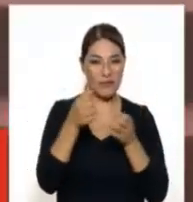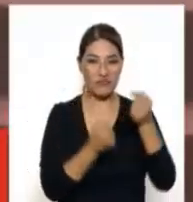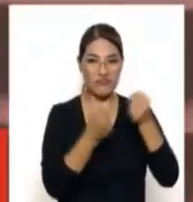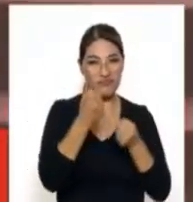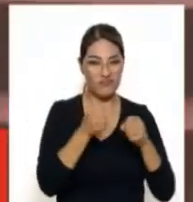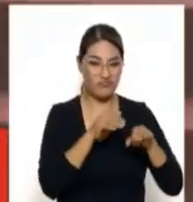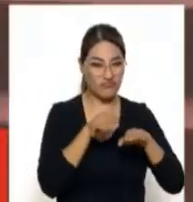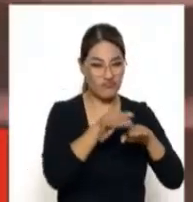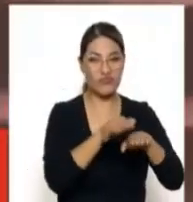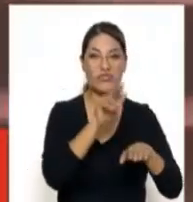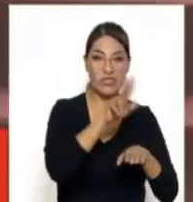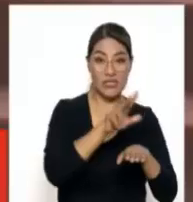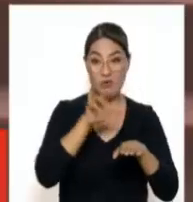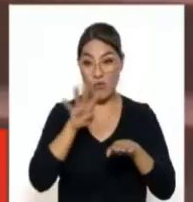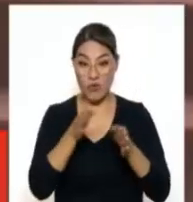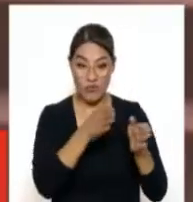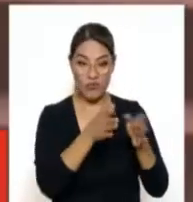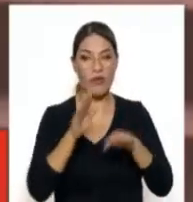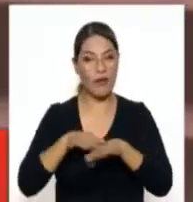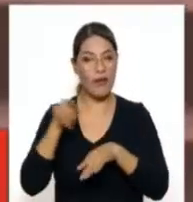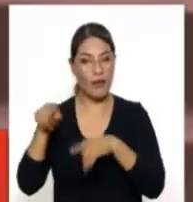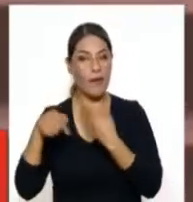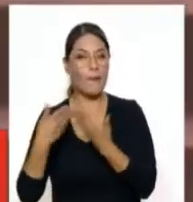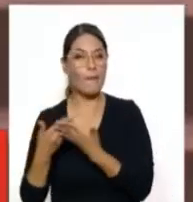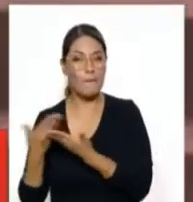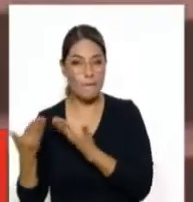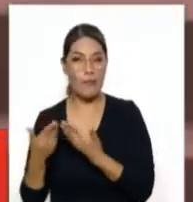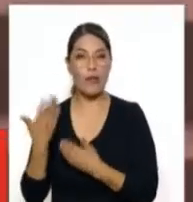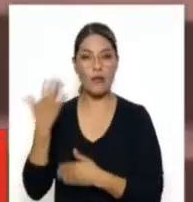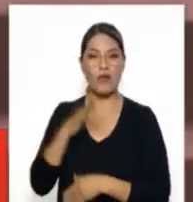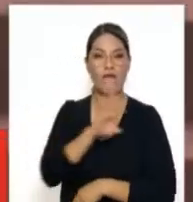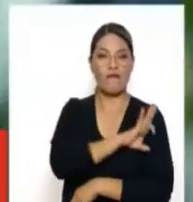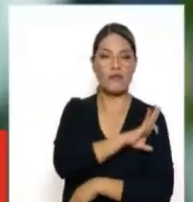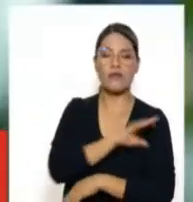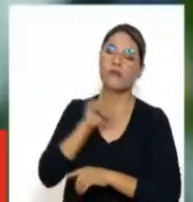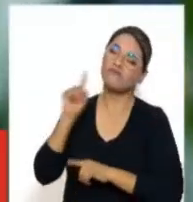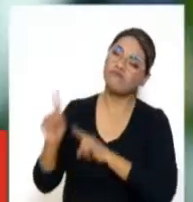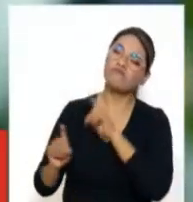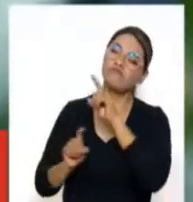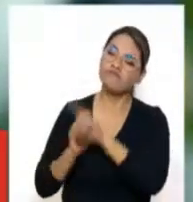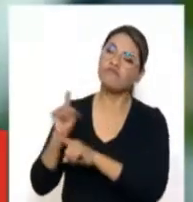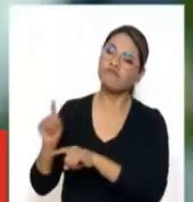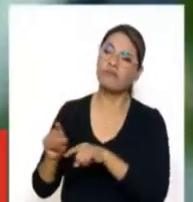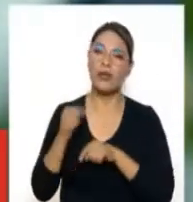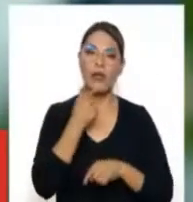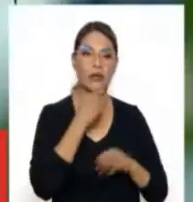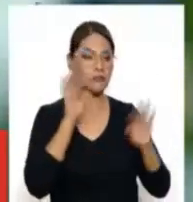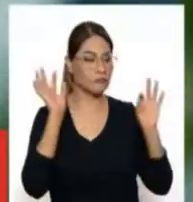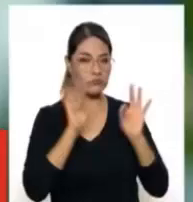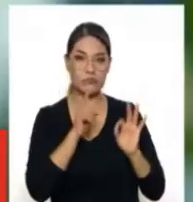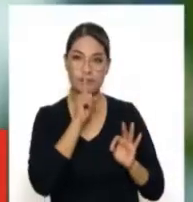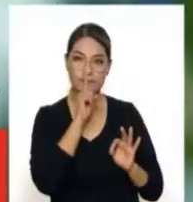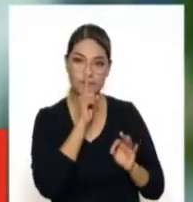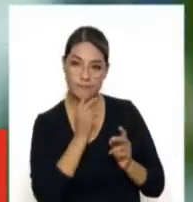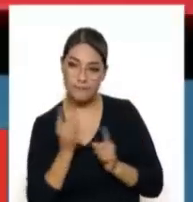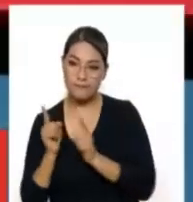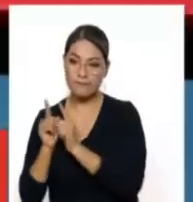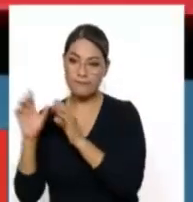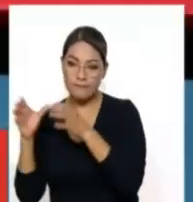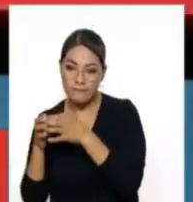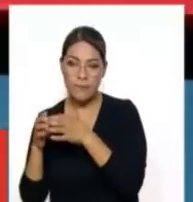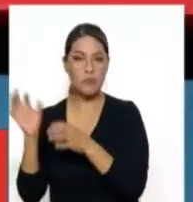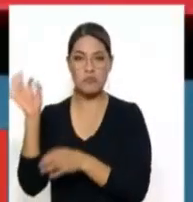fiscal José Domingo Pérez quien inició con los cuestionamientos. Toledo Manrique negó haberse reunido en privado en Palacio de Gobierno